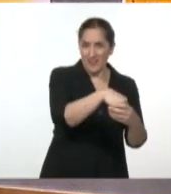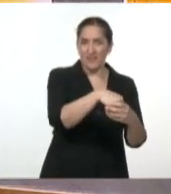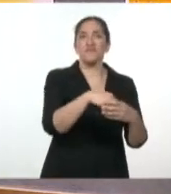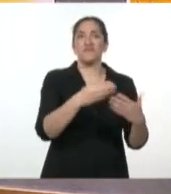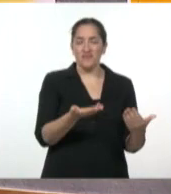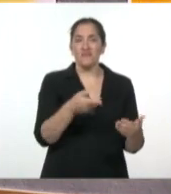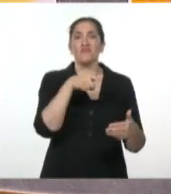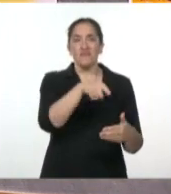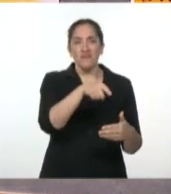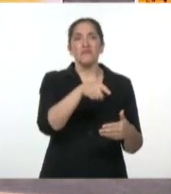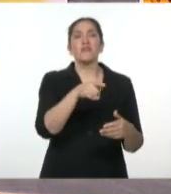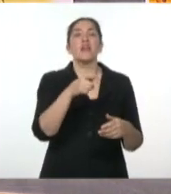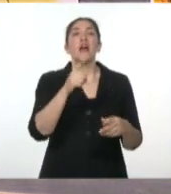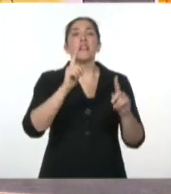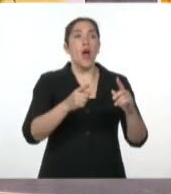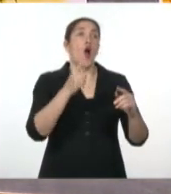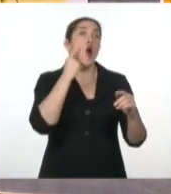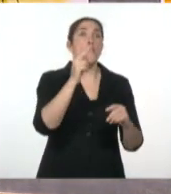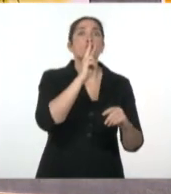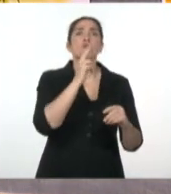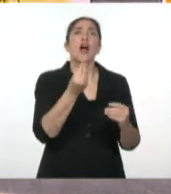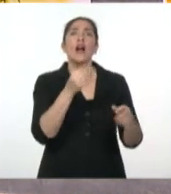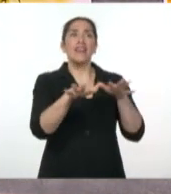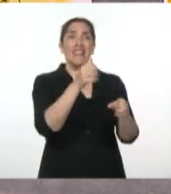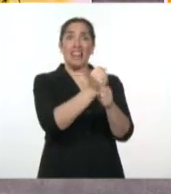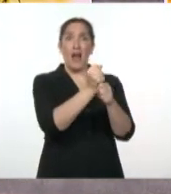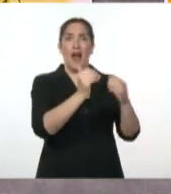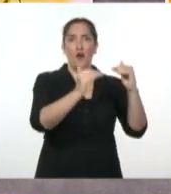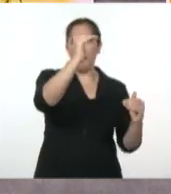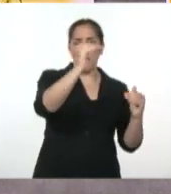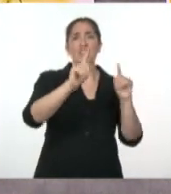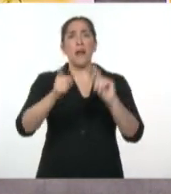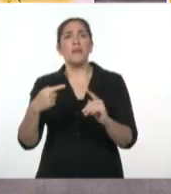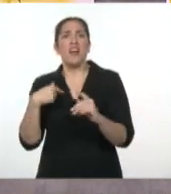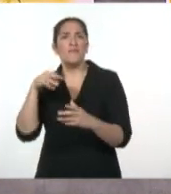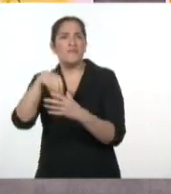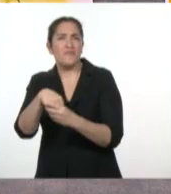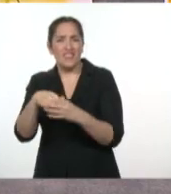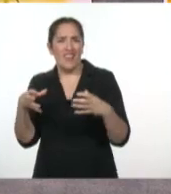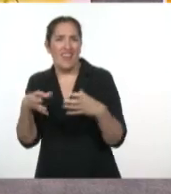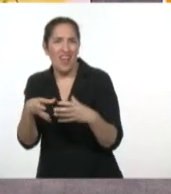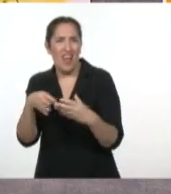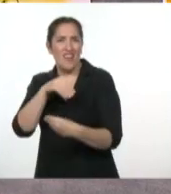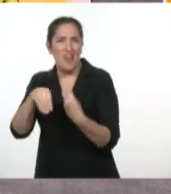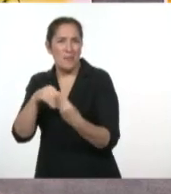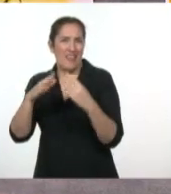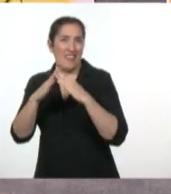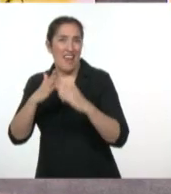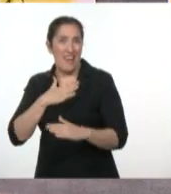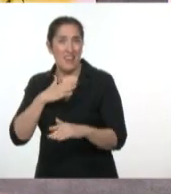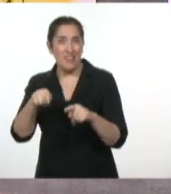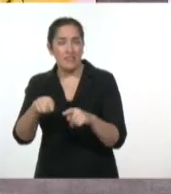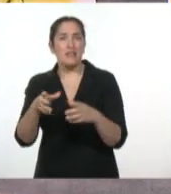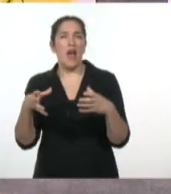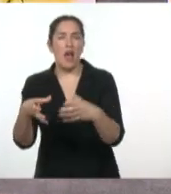decíamos recién entre la mujer y el hombre desigual. Y también en el ámbito privado, ¿no? Sí. La manipulación de la plata, de los patrimonios de la